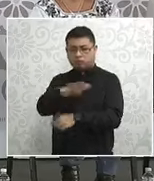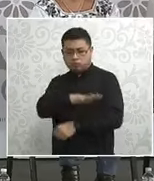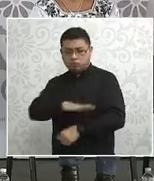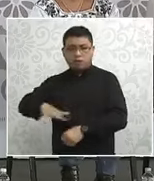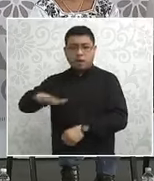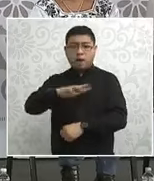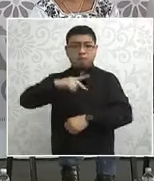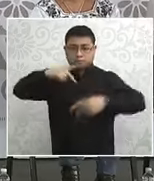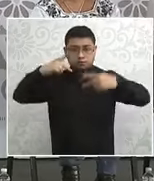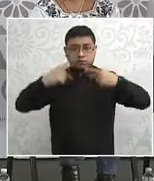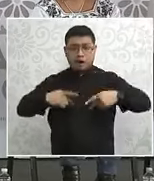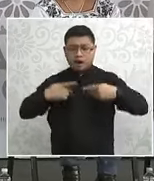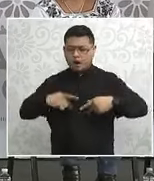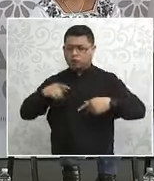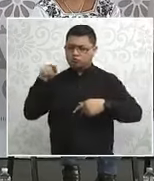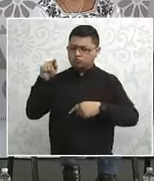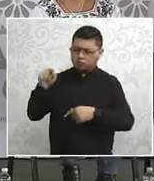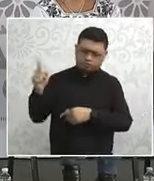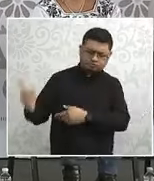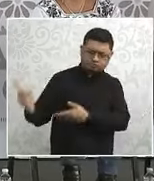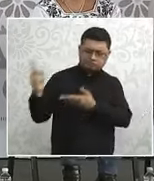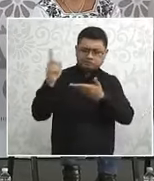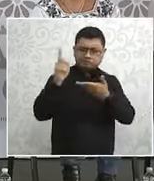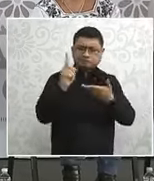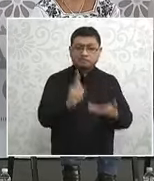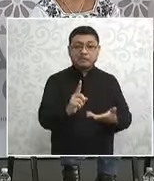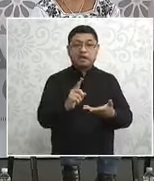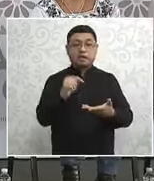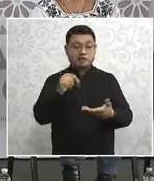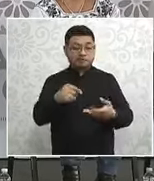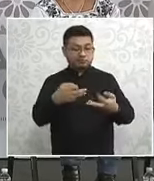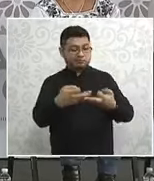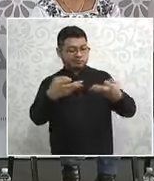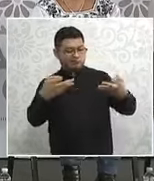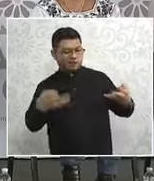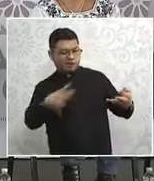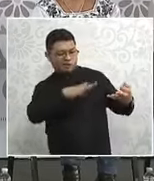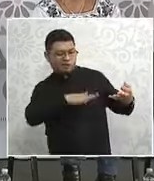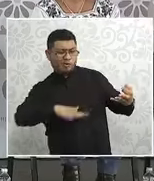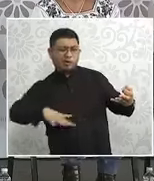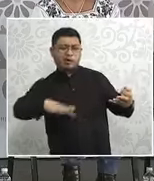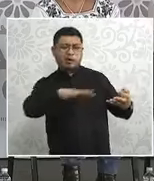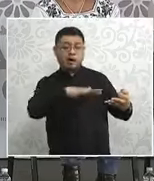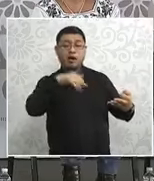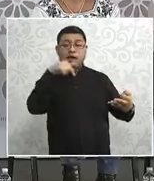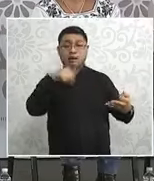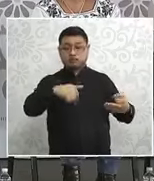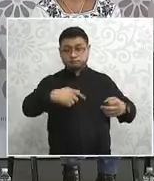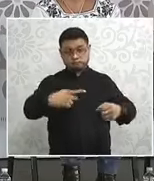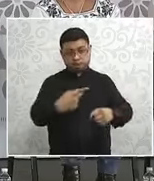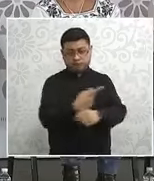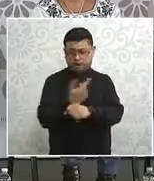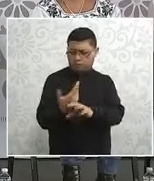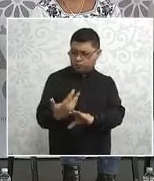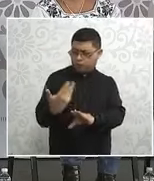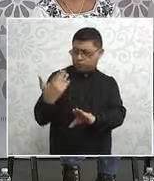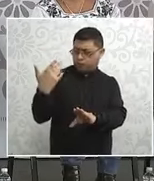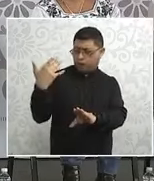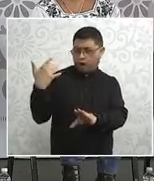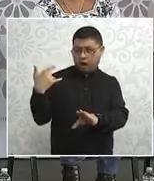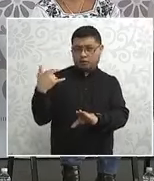y vienes también aquí a una tierra que ha pasado un fenómeno que tal